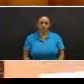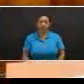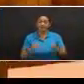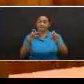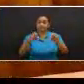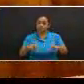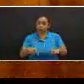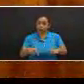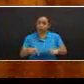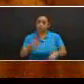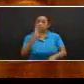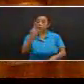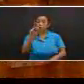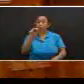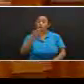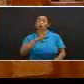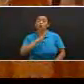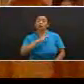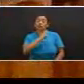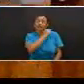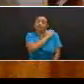Gente sin misericordia.